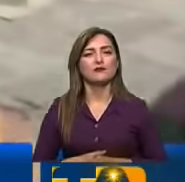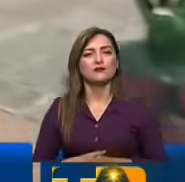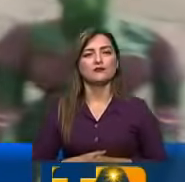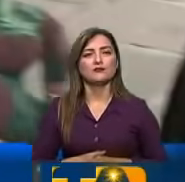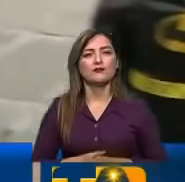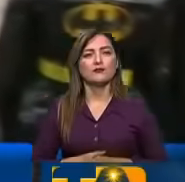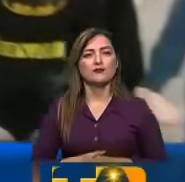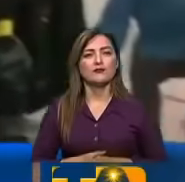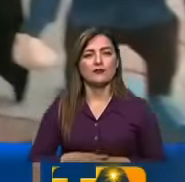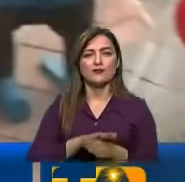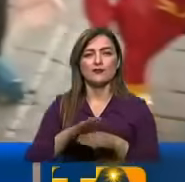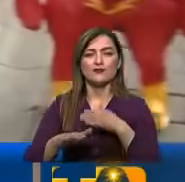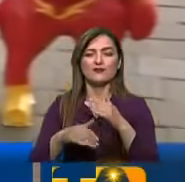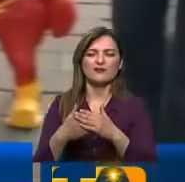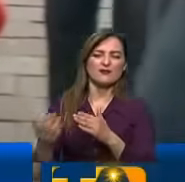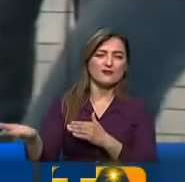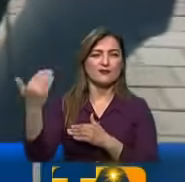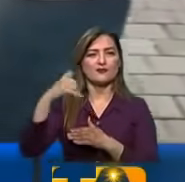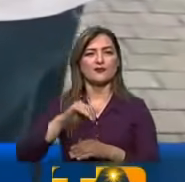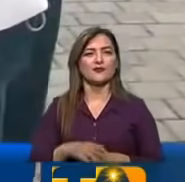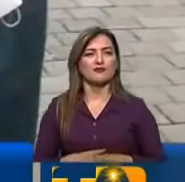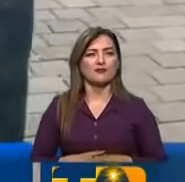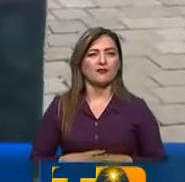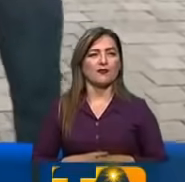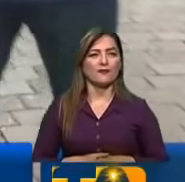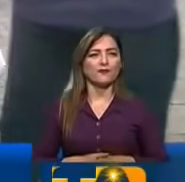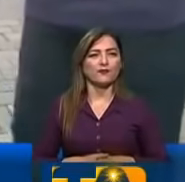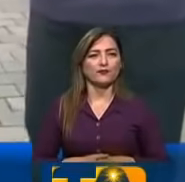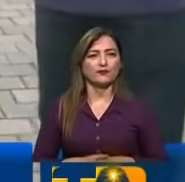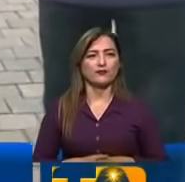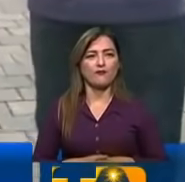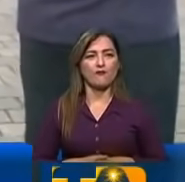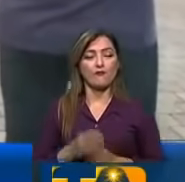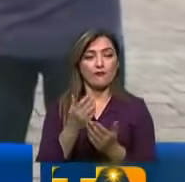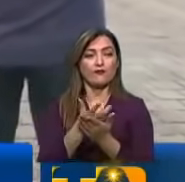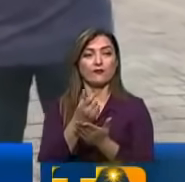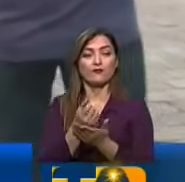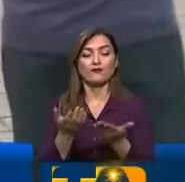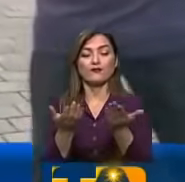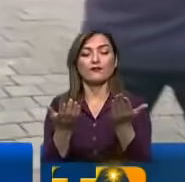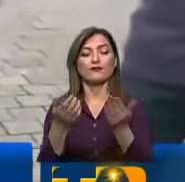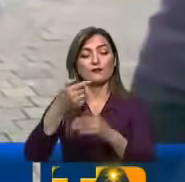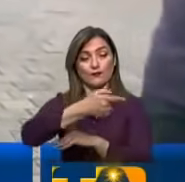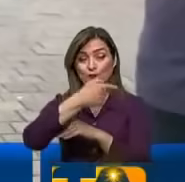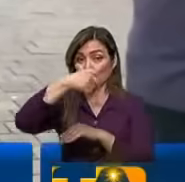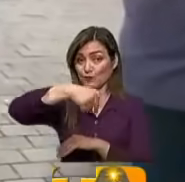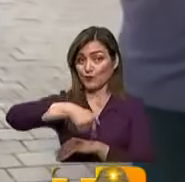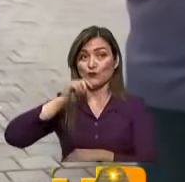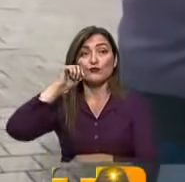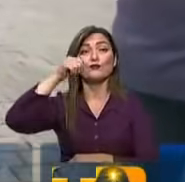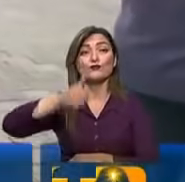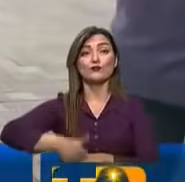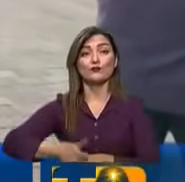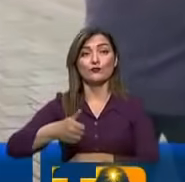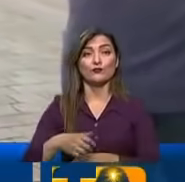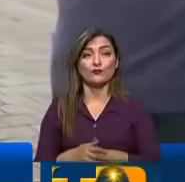entonces invitarles a esta feria. Recuerden, aquí ustedes pueden adquirir los monigotes, estarán el día de hoy y mañana desde